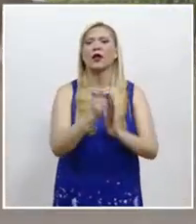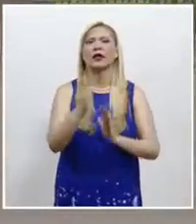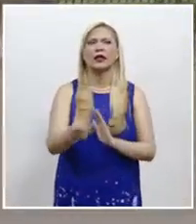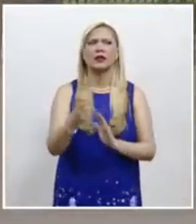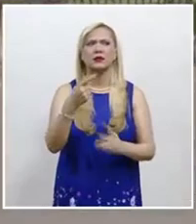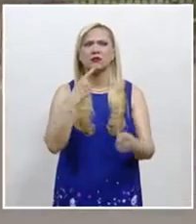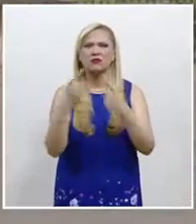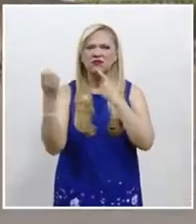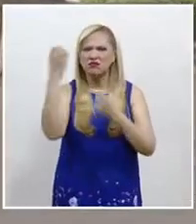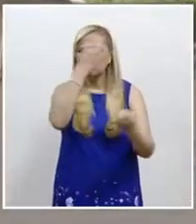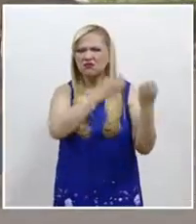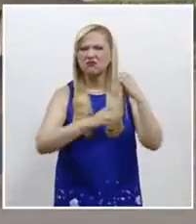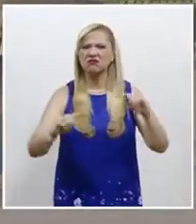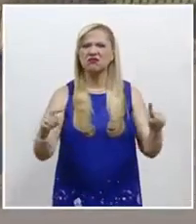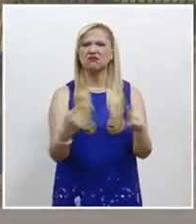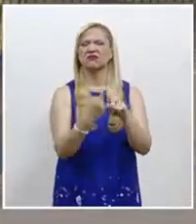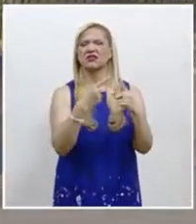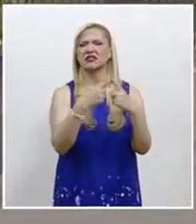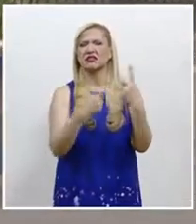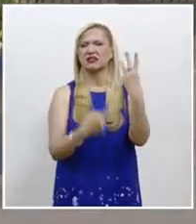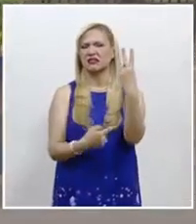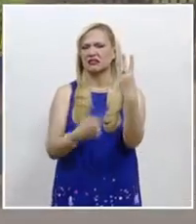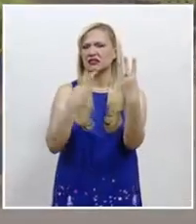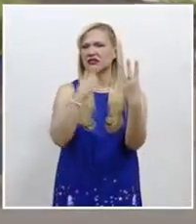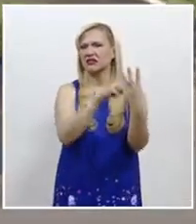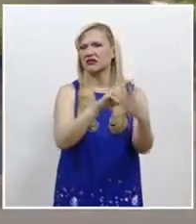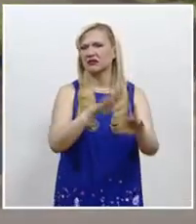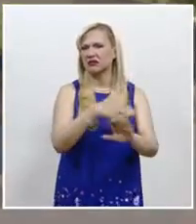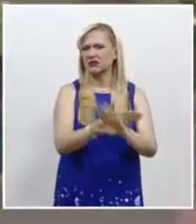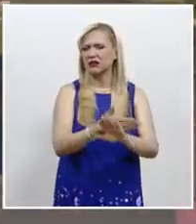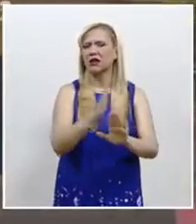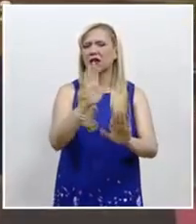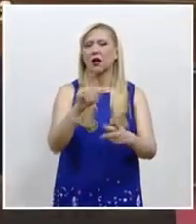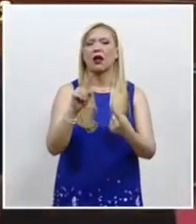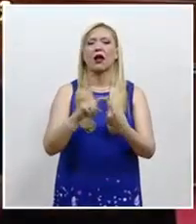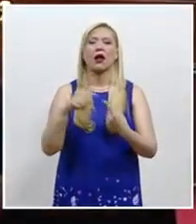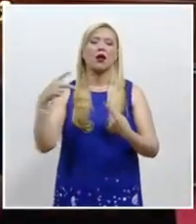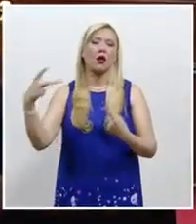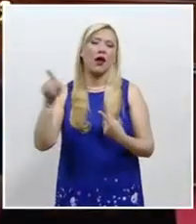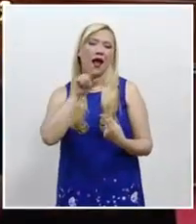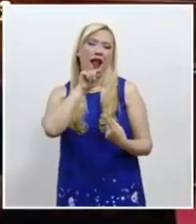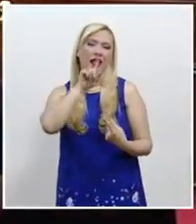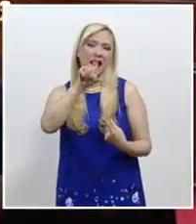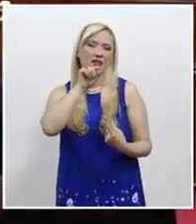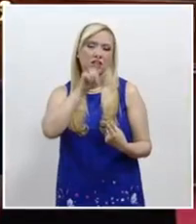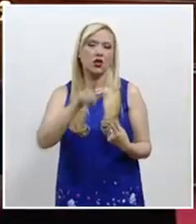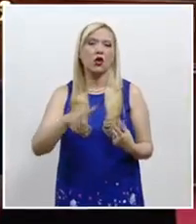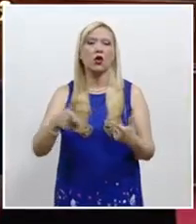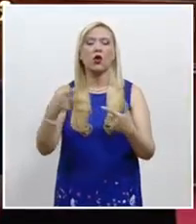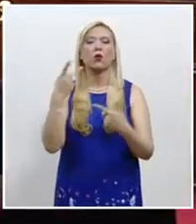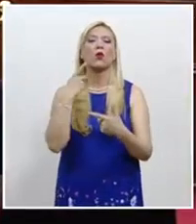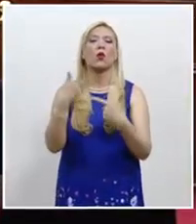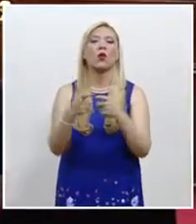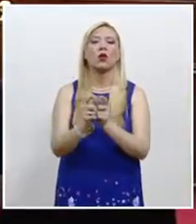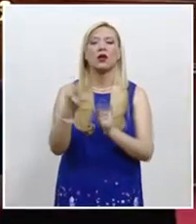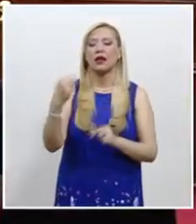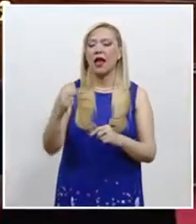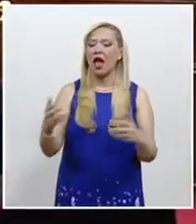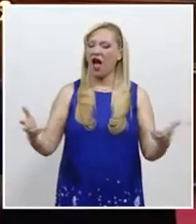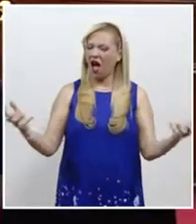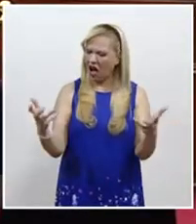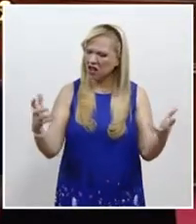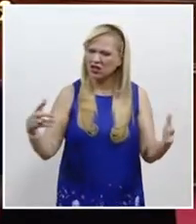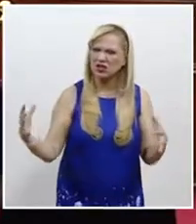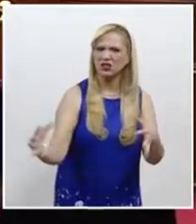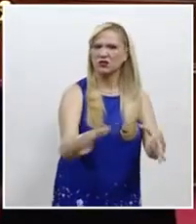de inconstitucionalidad. La primera de ellas fue presentada por el partido local de Jalisco, Hagamos, y en ella pide invalidar la